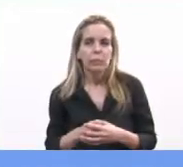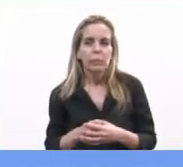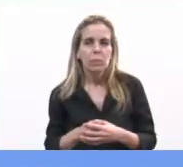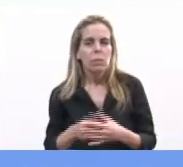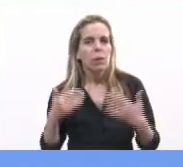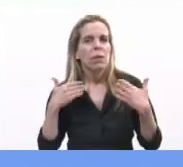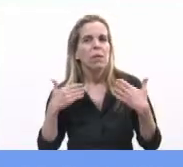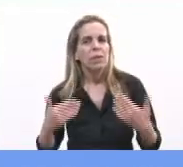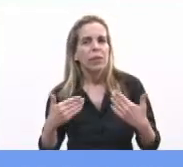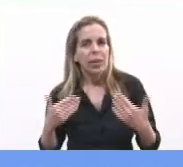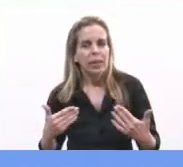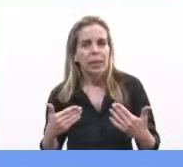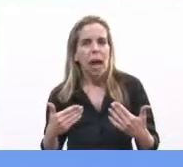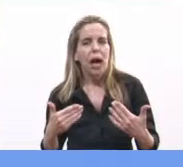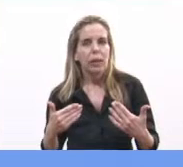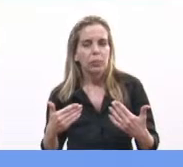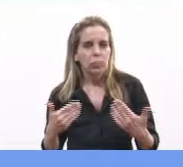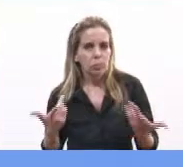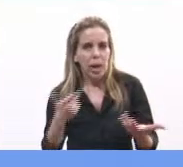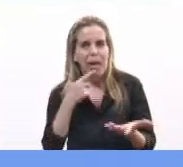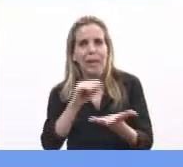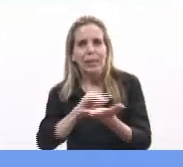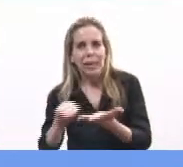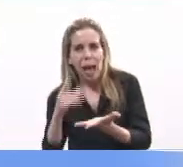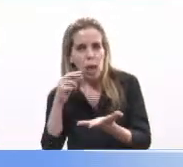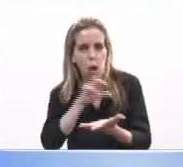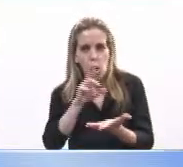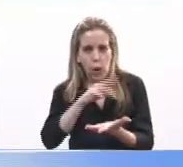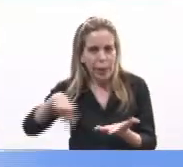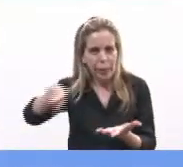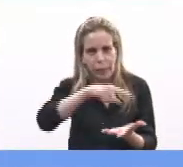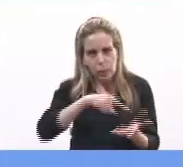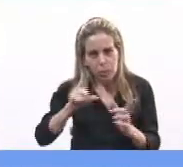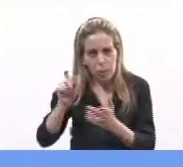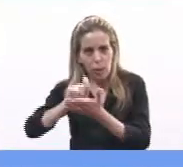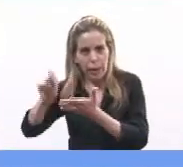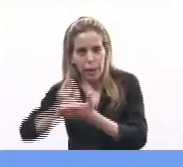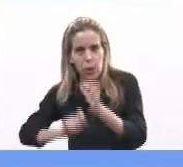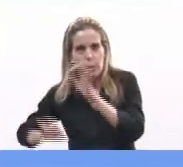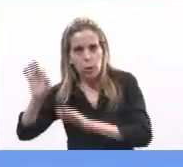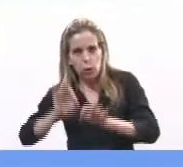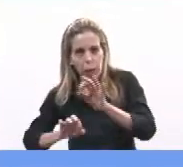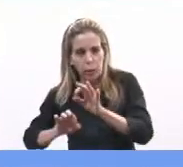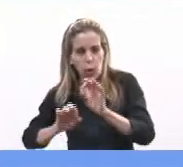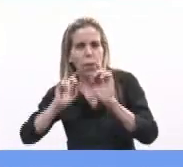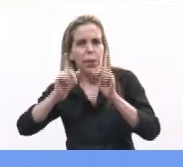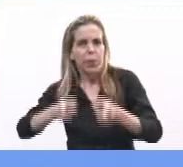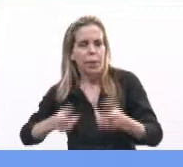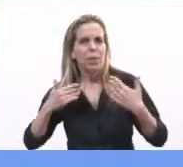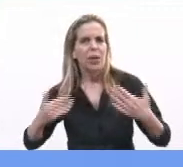felicitar de alguna manera a las y a los senadores no sólo autores de los proyectos sino también